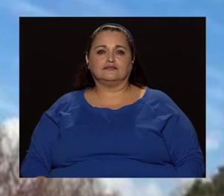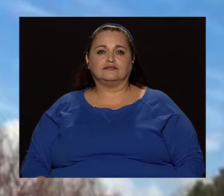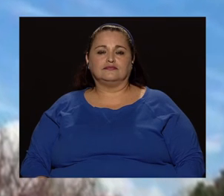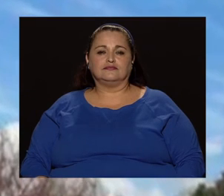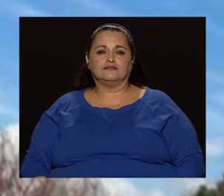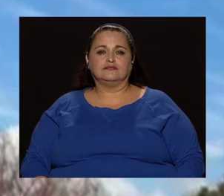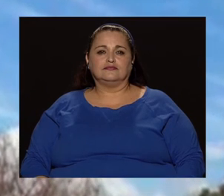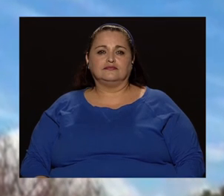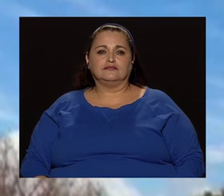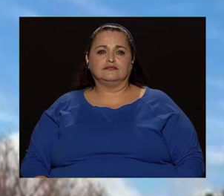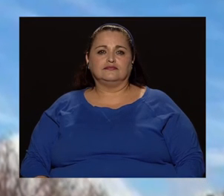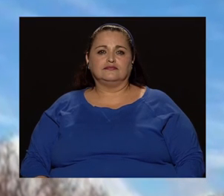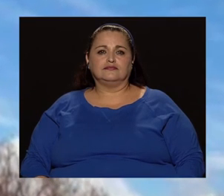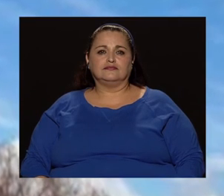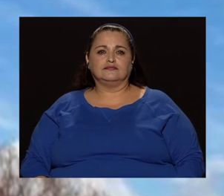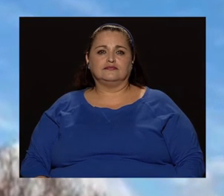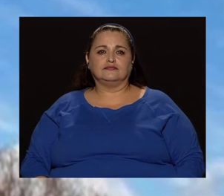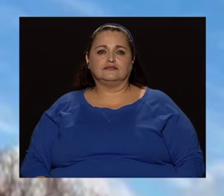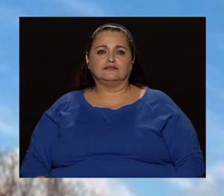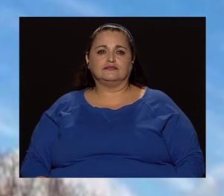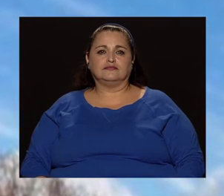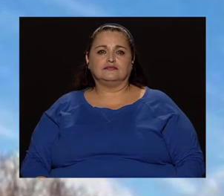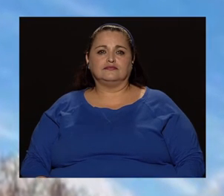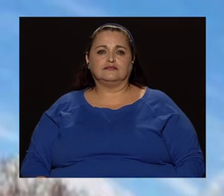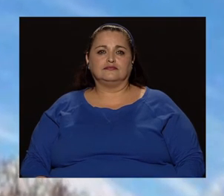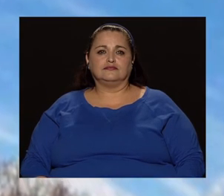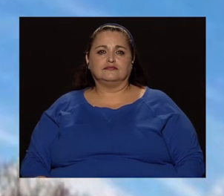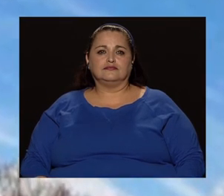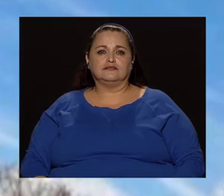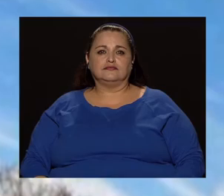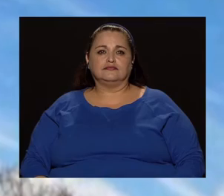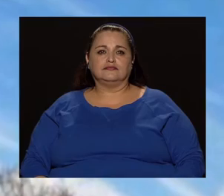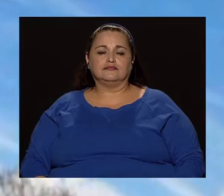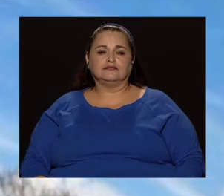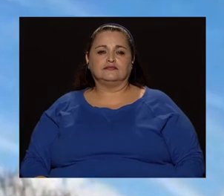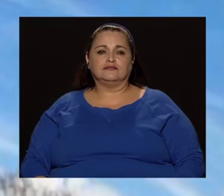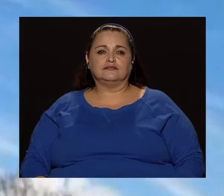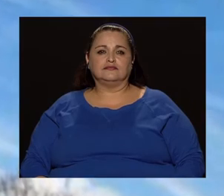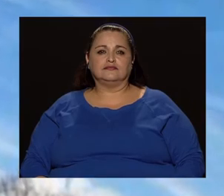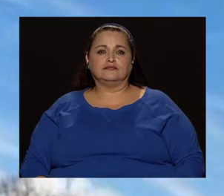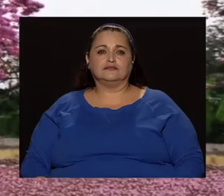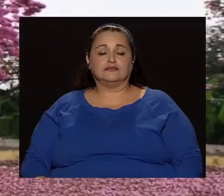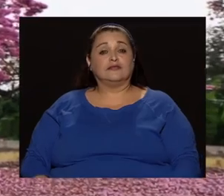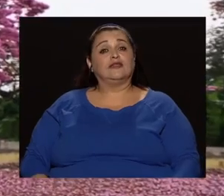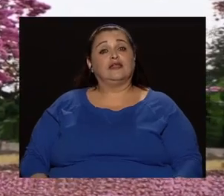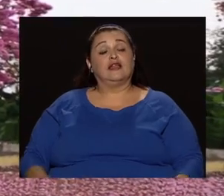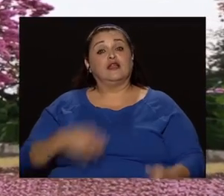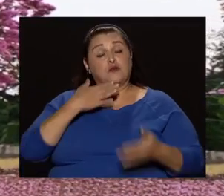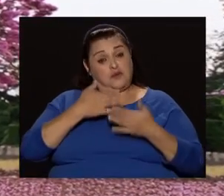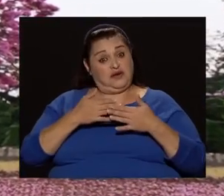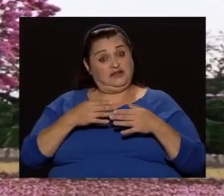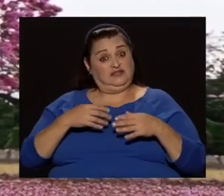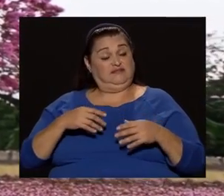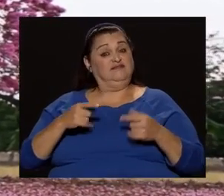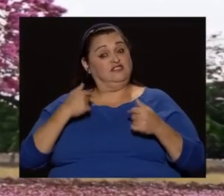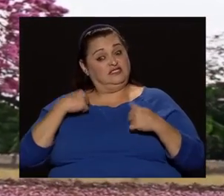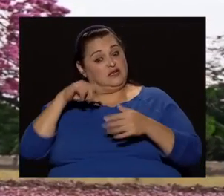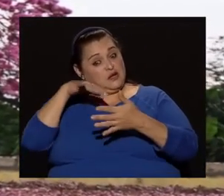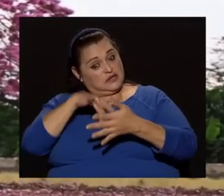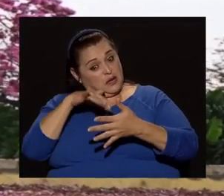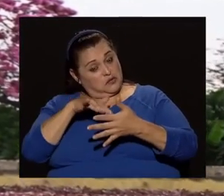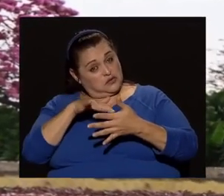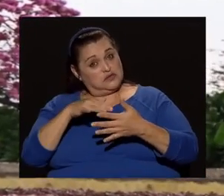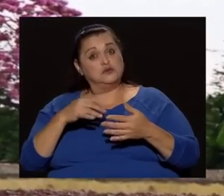alrededores. Es una de las plantas que comen y que hemos localizado que su composición química es alta, por ejemplo,